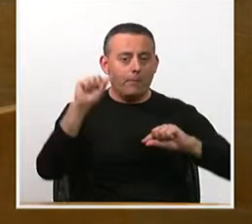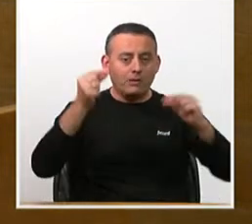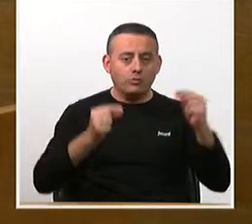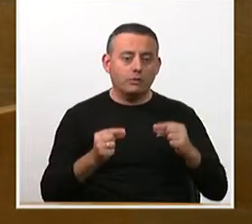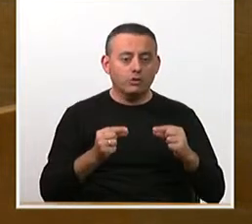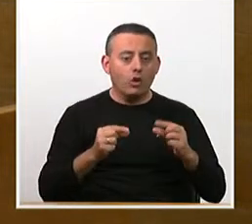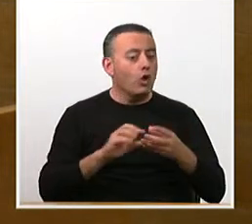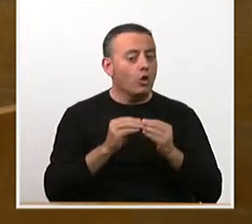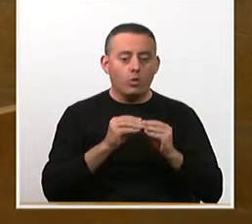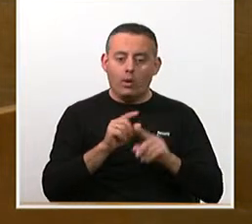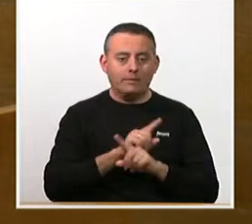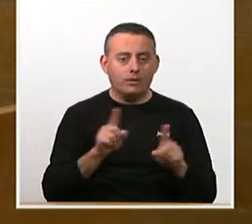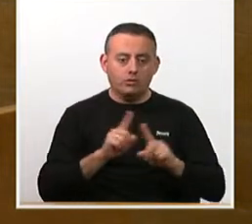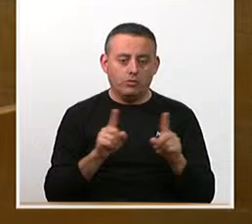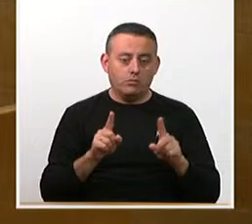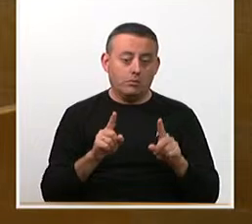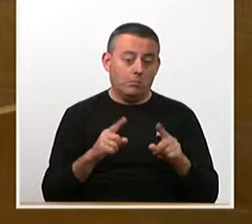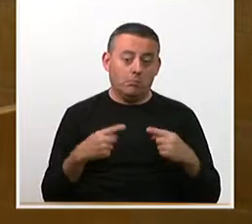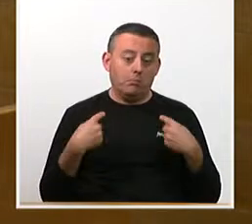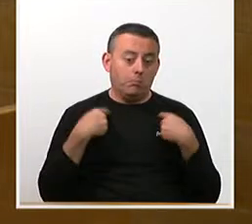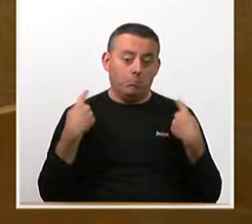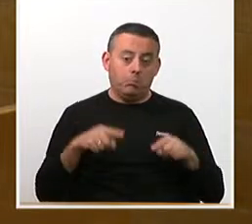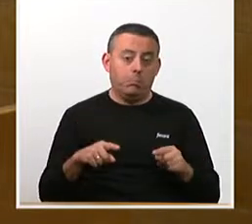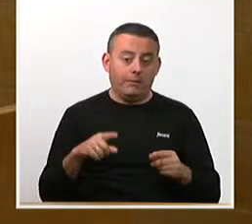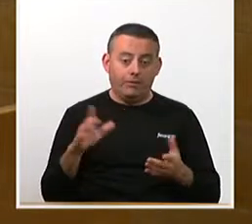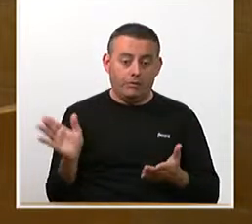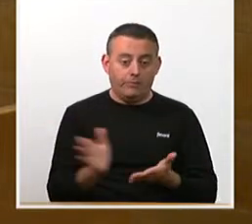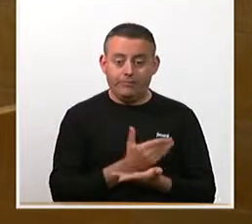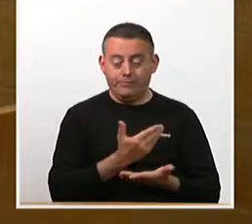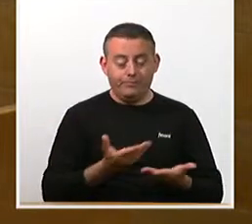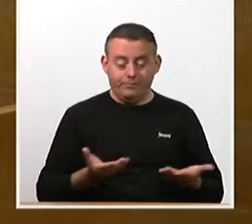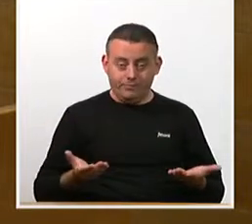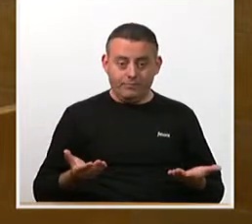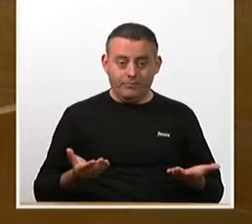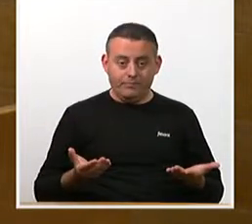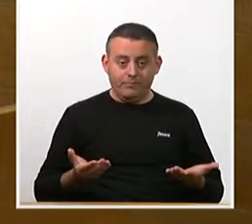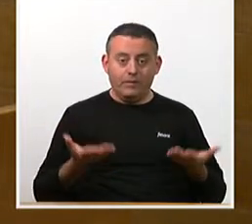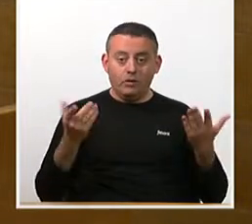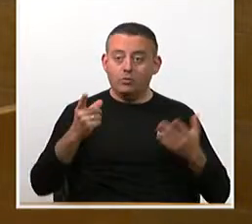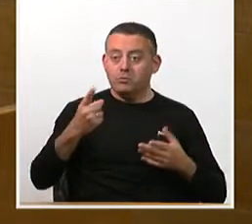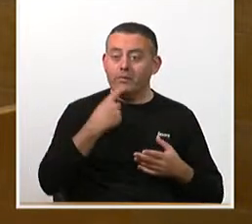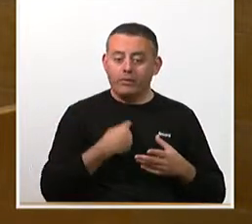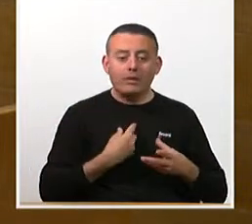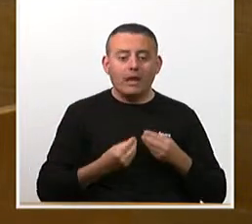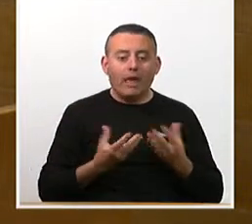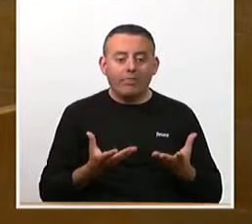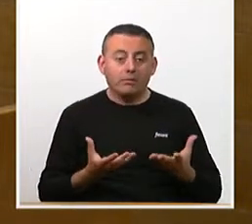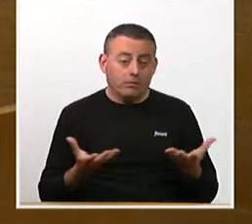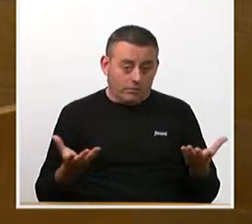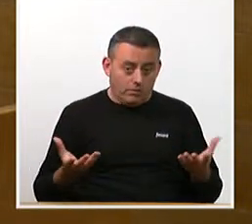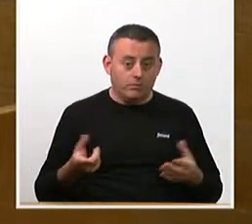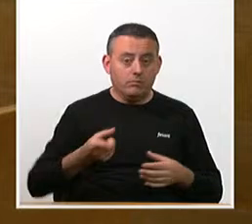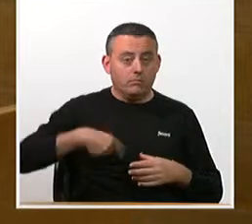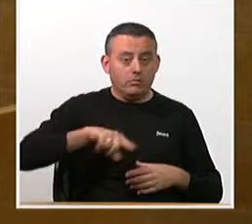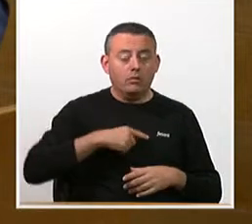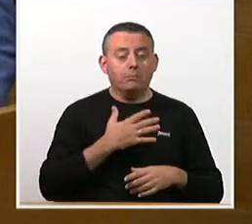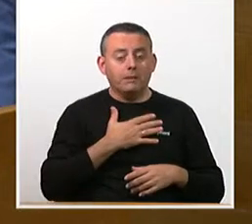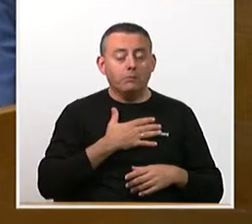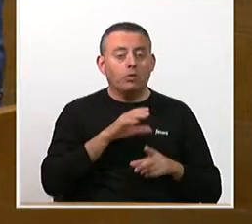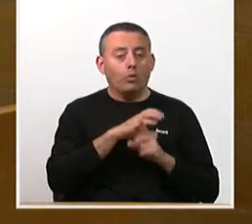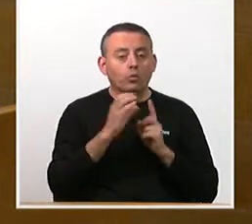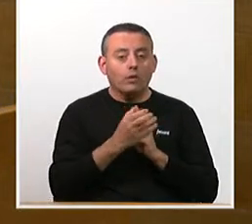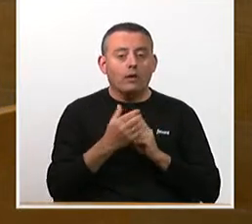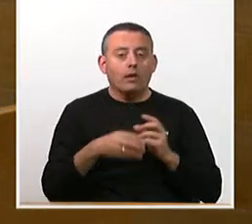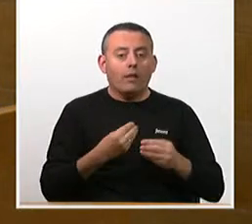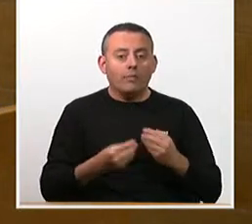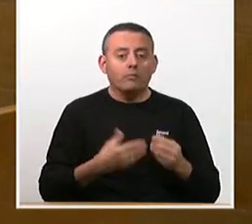se ejecutaba y Por tanto se perdió le digo que que para que usted me pregunta qué estamos haciendo pues mire desde la nueva dirección general de patrimonio cultural vale ya hemos